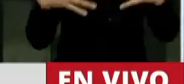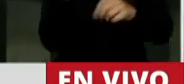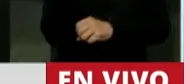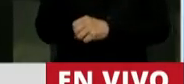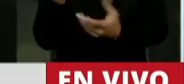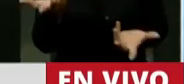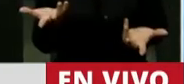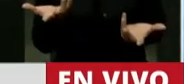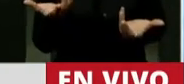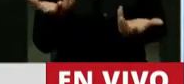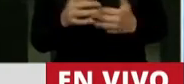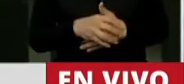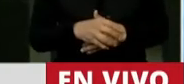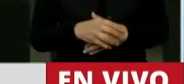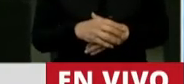gana.